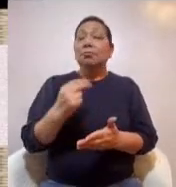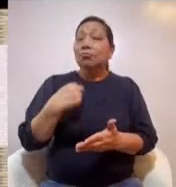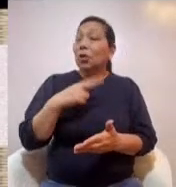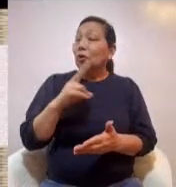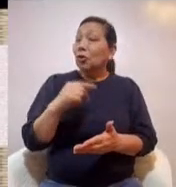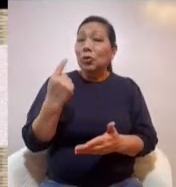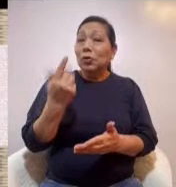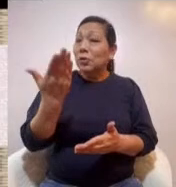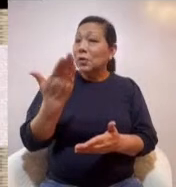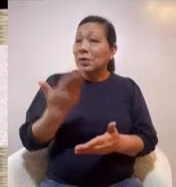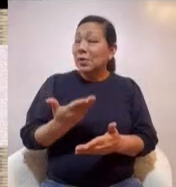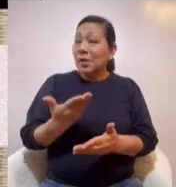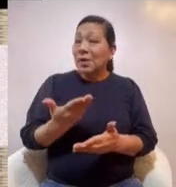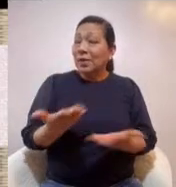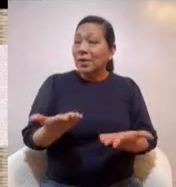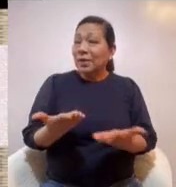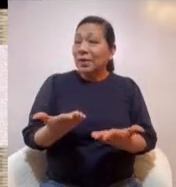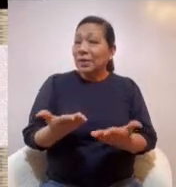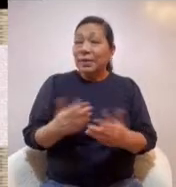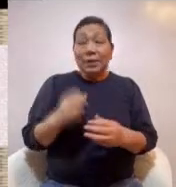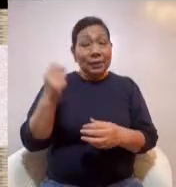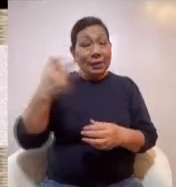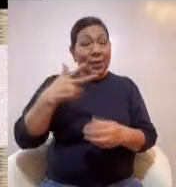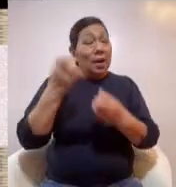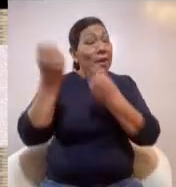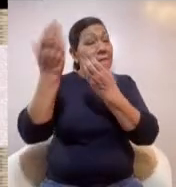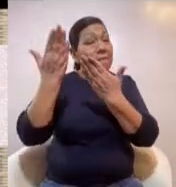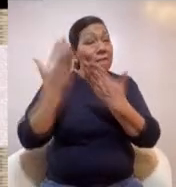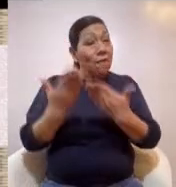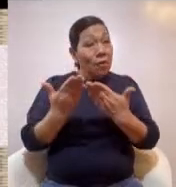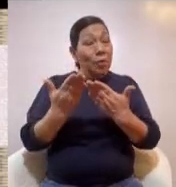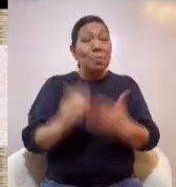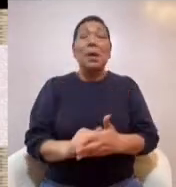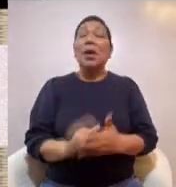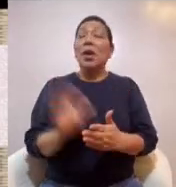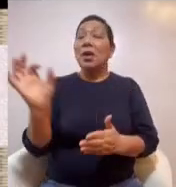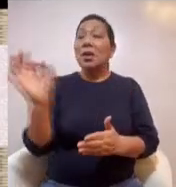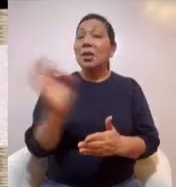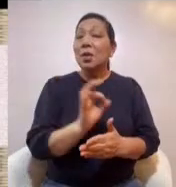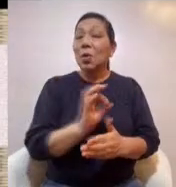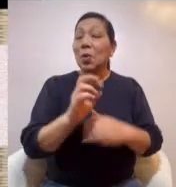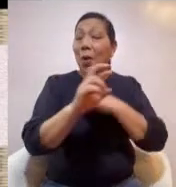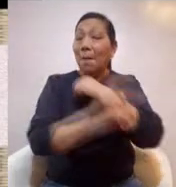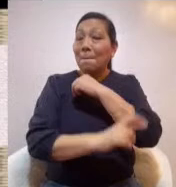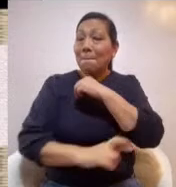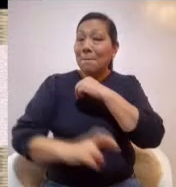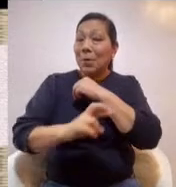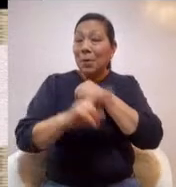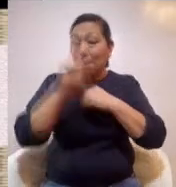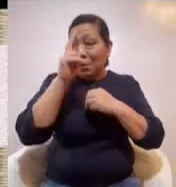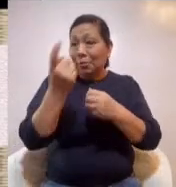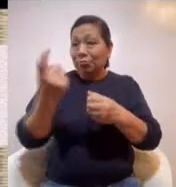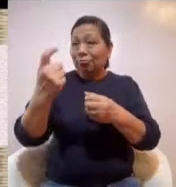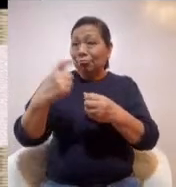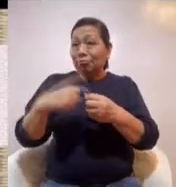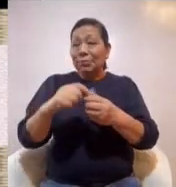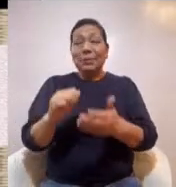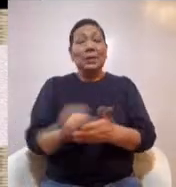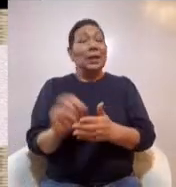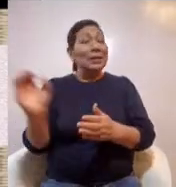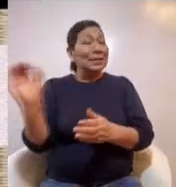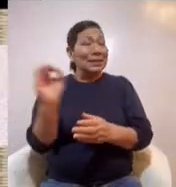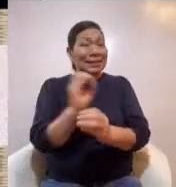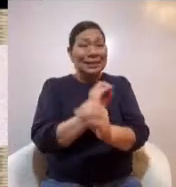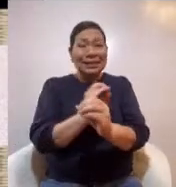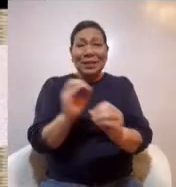Entonces, no solo estamos hablando, fíjate que en el tercer informe hemisférico, ninguno de los países, incluyendo Perú,